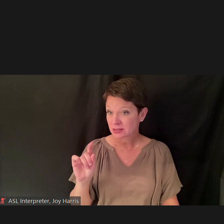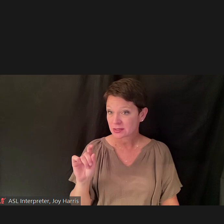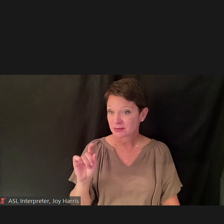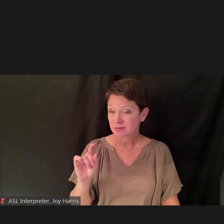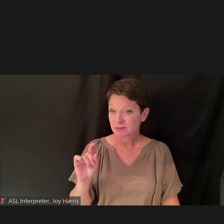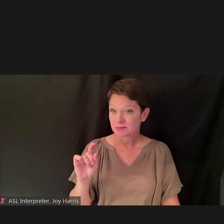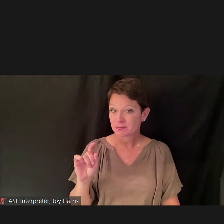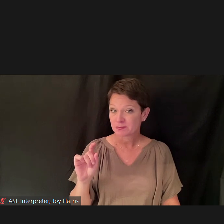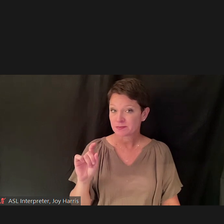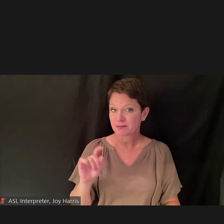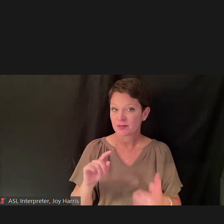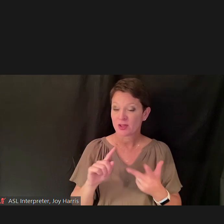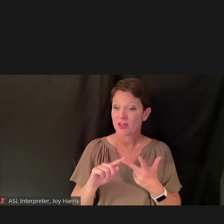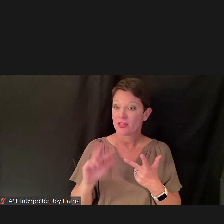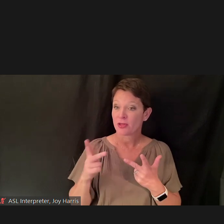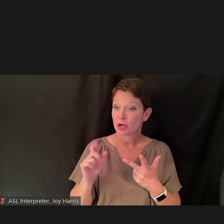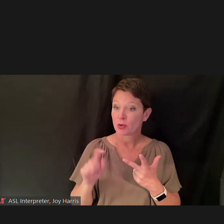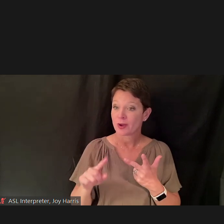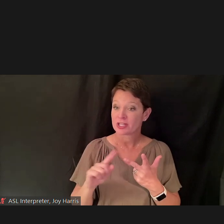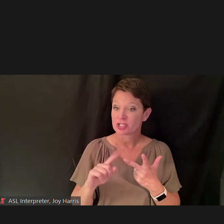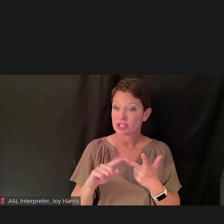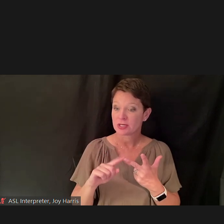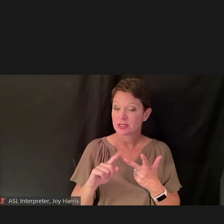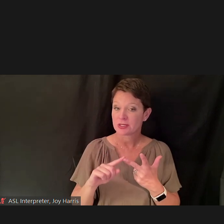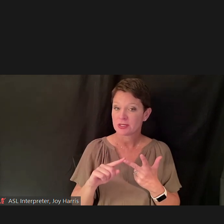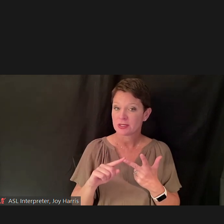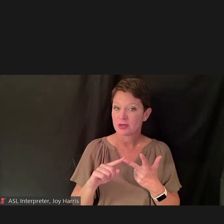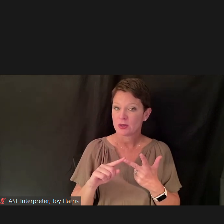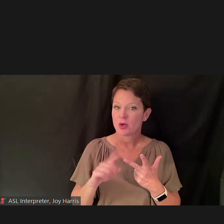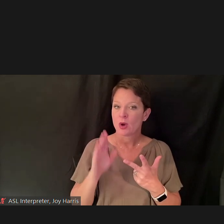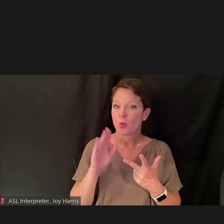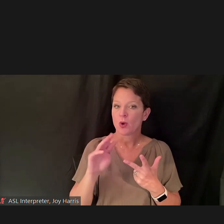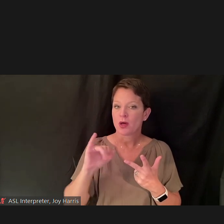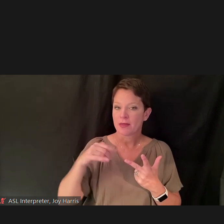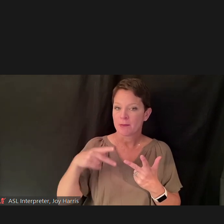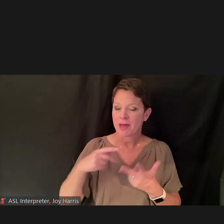difícil de discutir con sus clientes? La última pregunta.